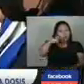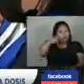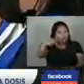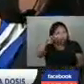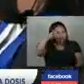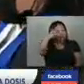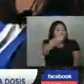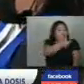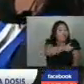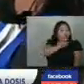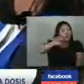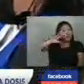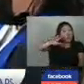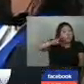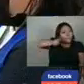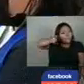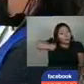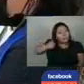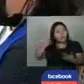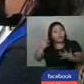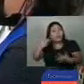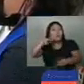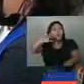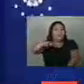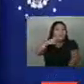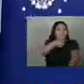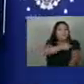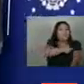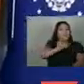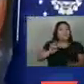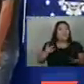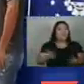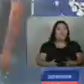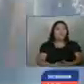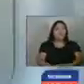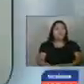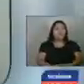para recibir una tercera aplicación. Ya le contamos.